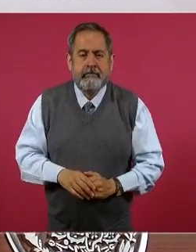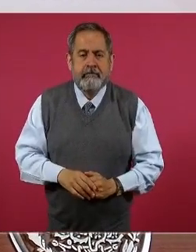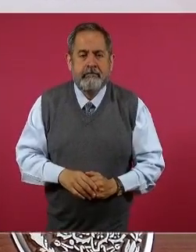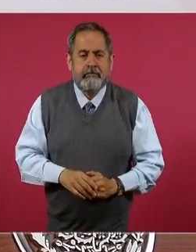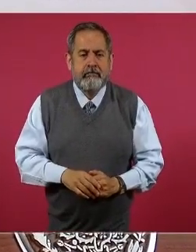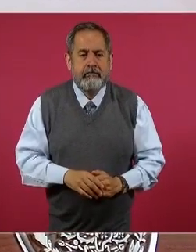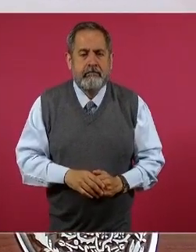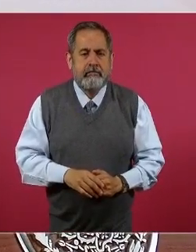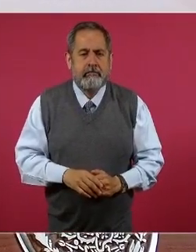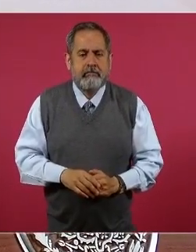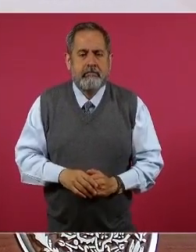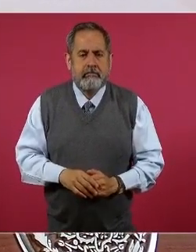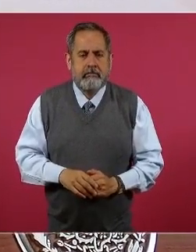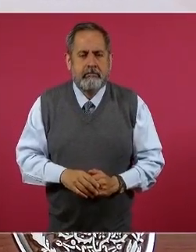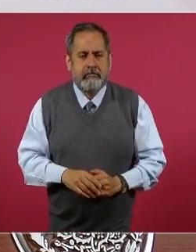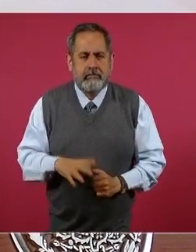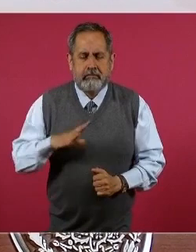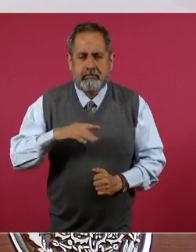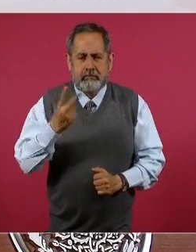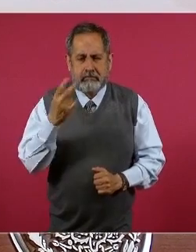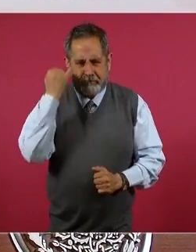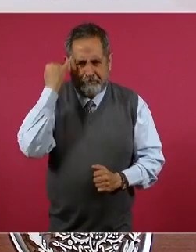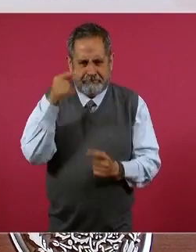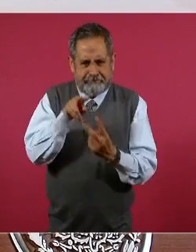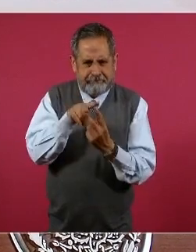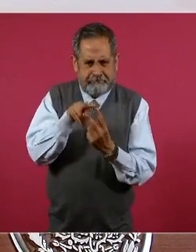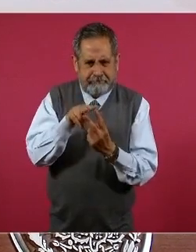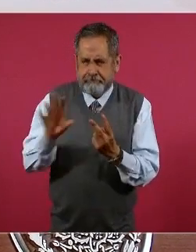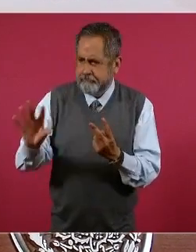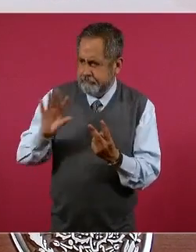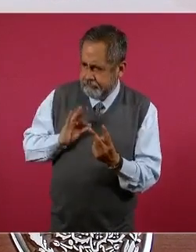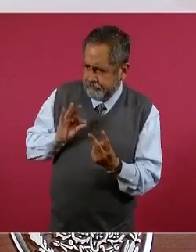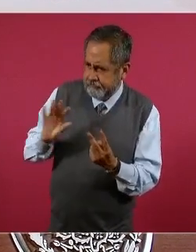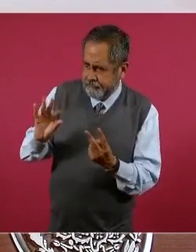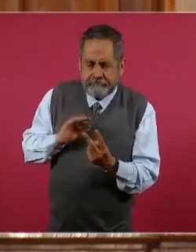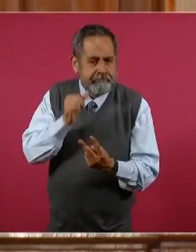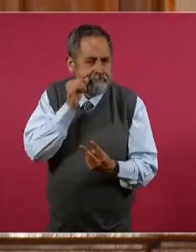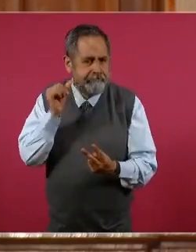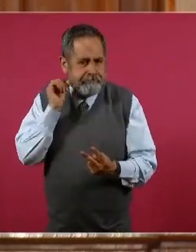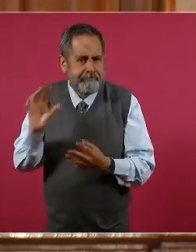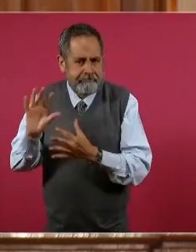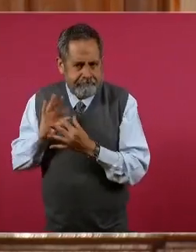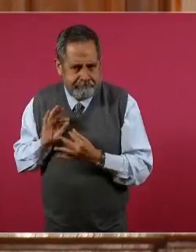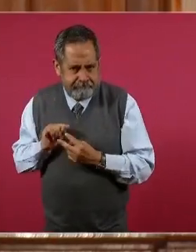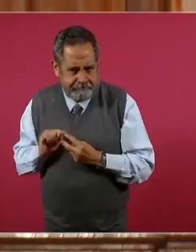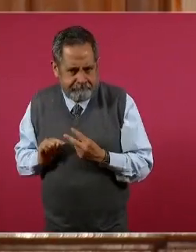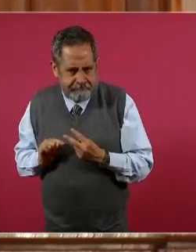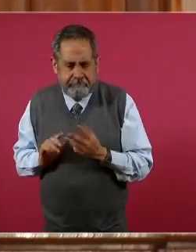Hay dos criterios, ya me lo explicaron ayer,